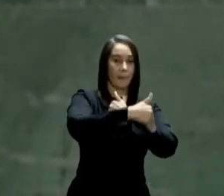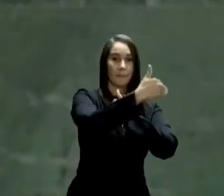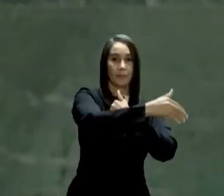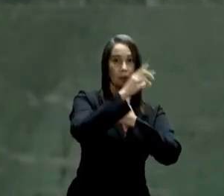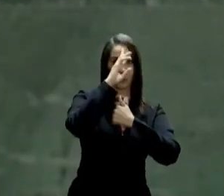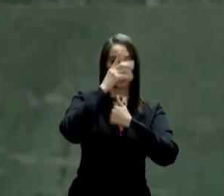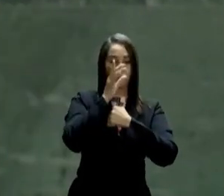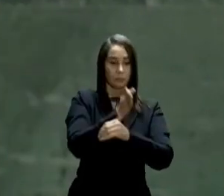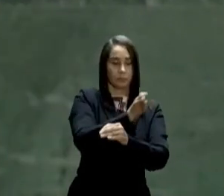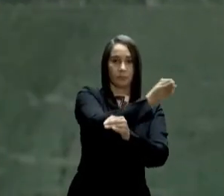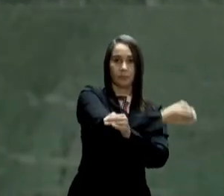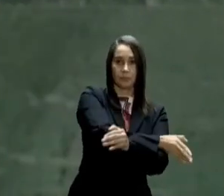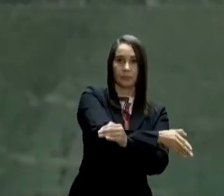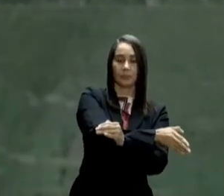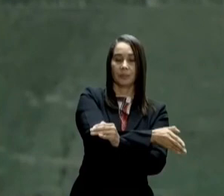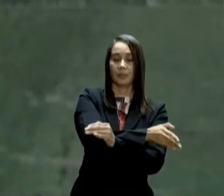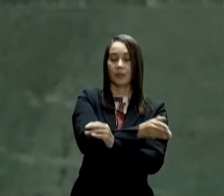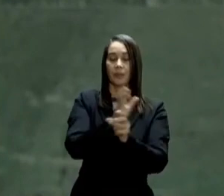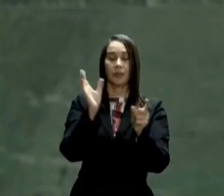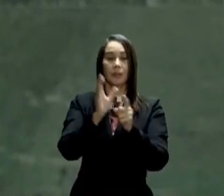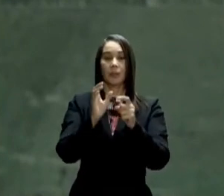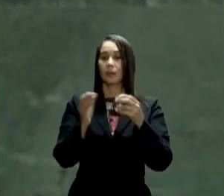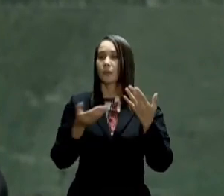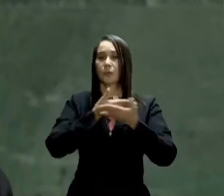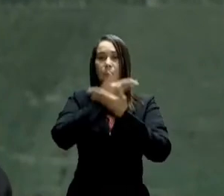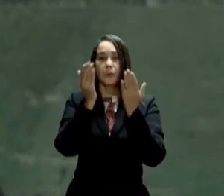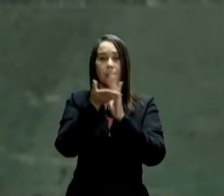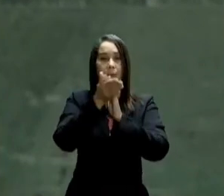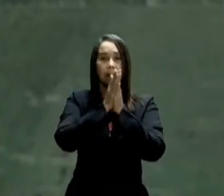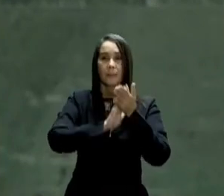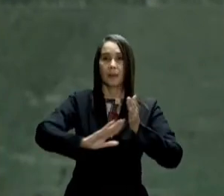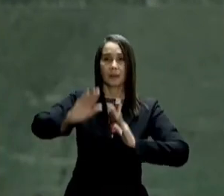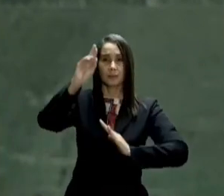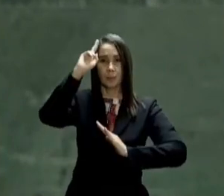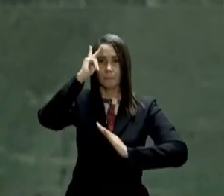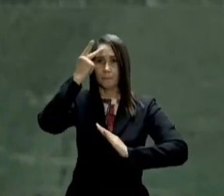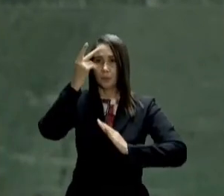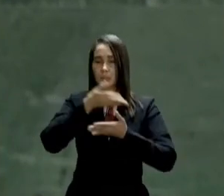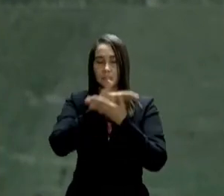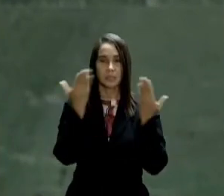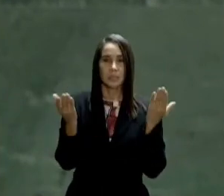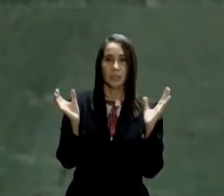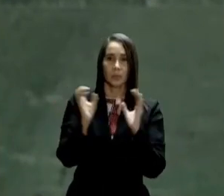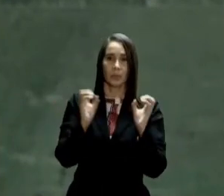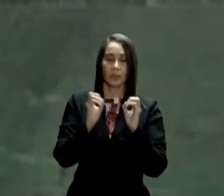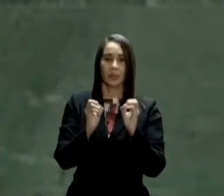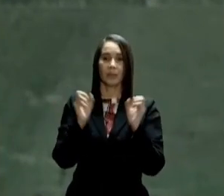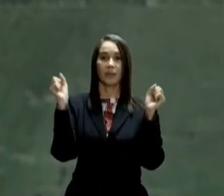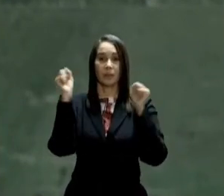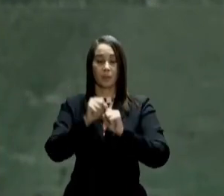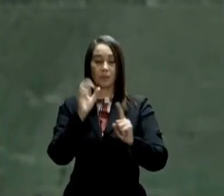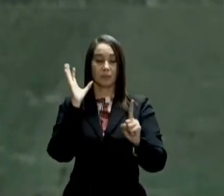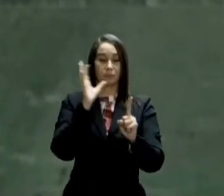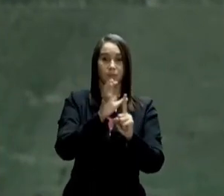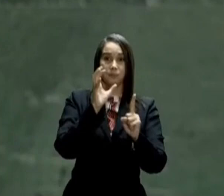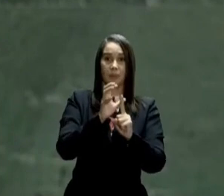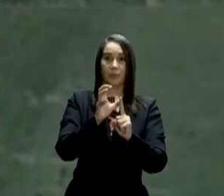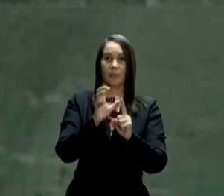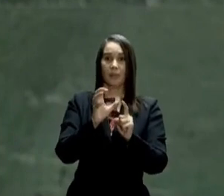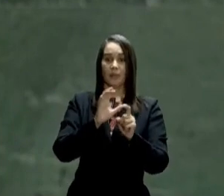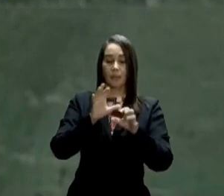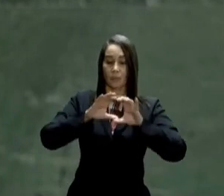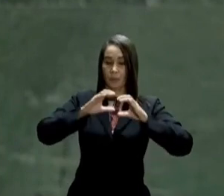tragedia medioambiental, sino también una inestabilidad política y social que puede convertirse en una amenaza para toda la